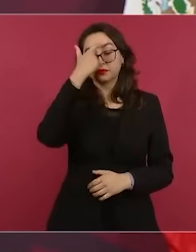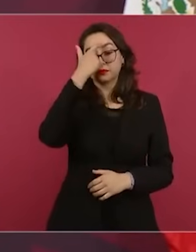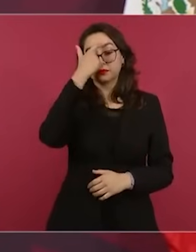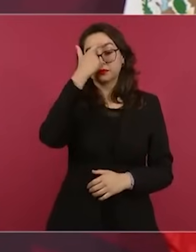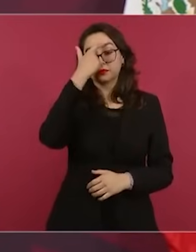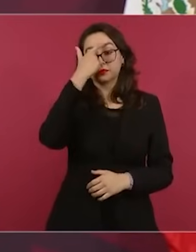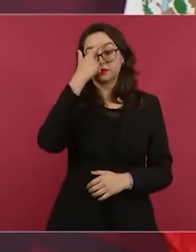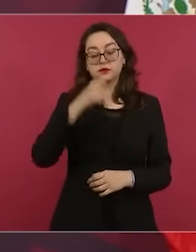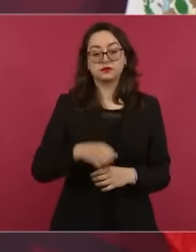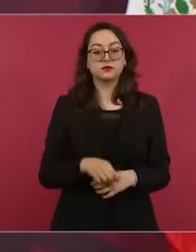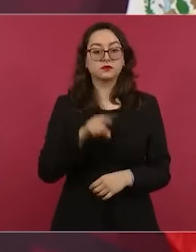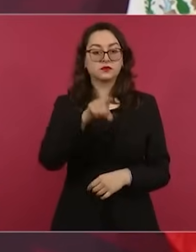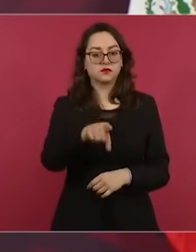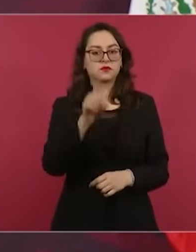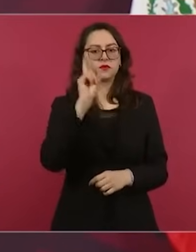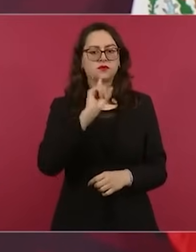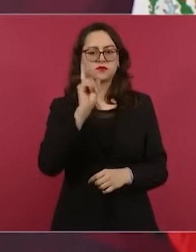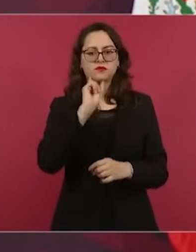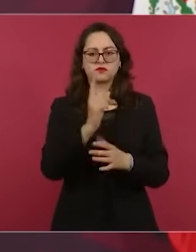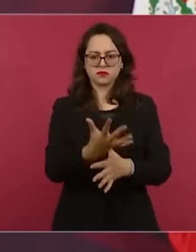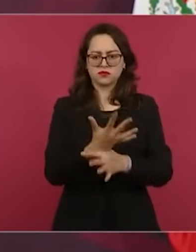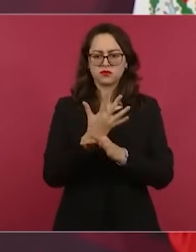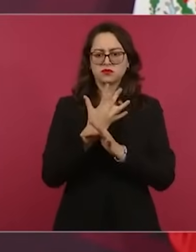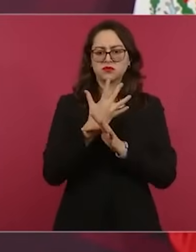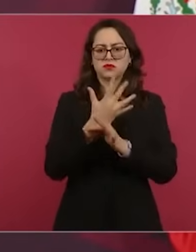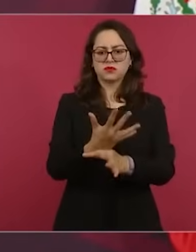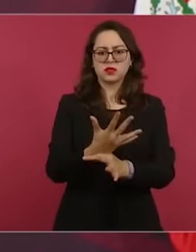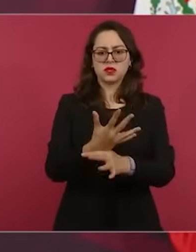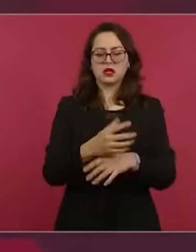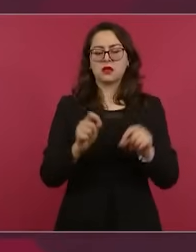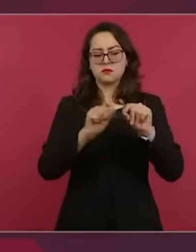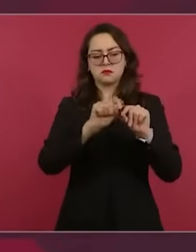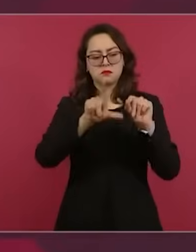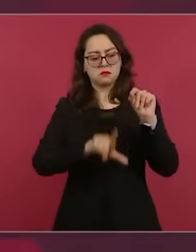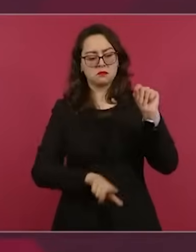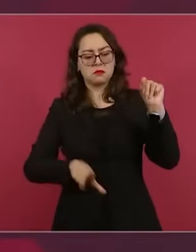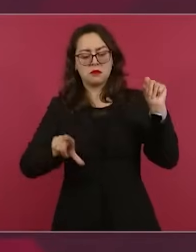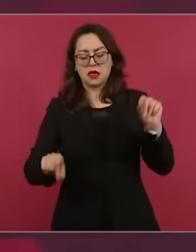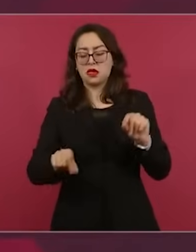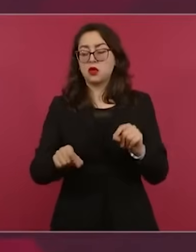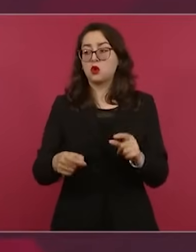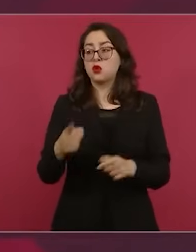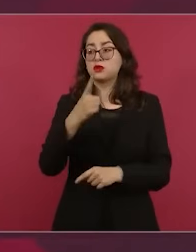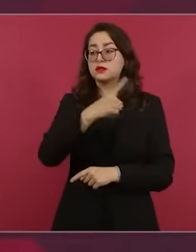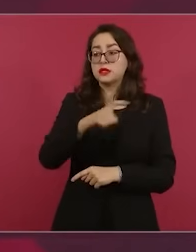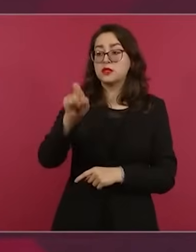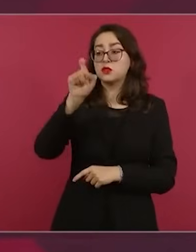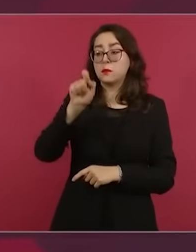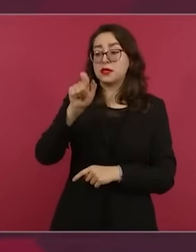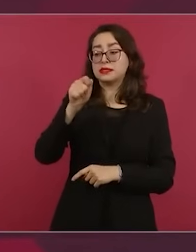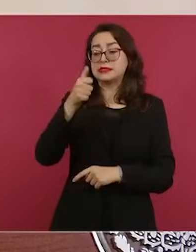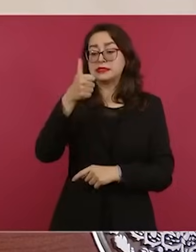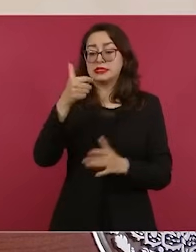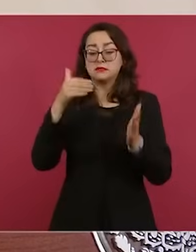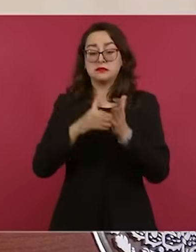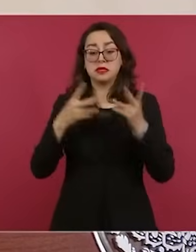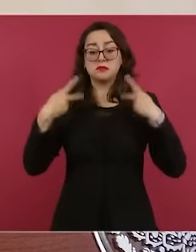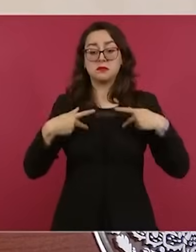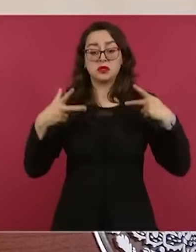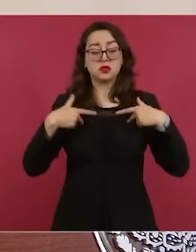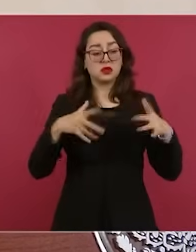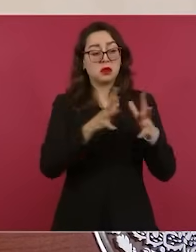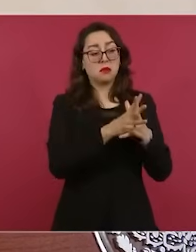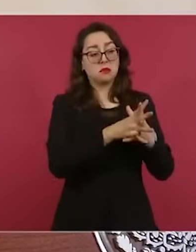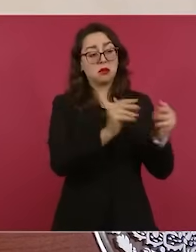hay 126 mil desaparecidos en México, 126 mil, me acuerdo, ella